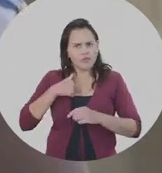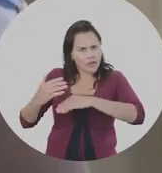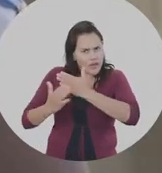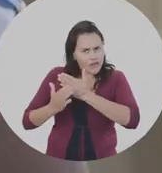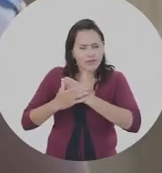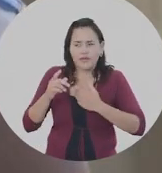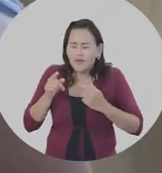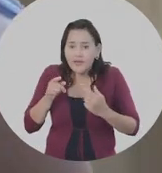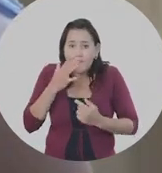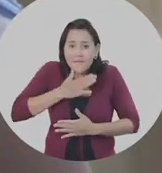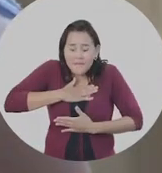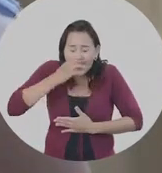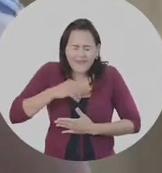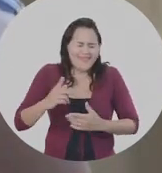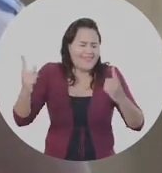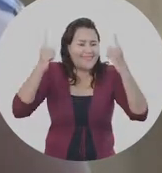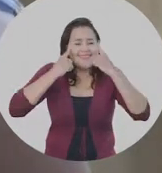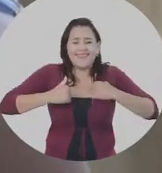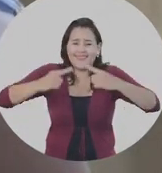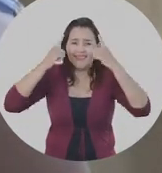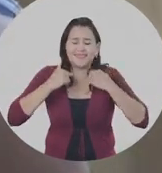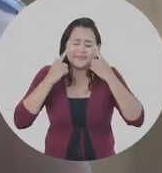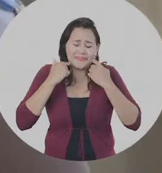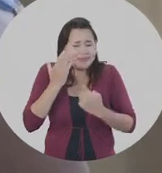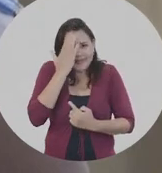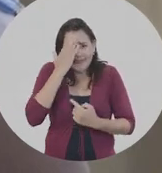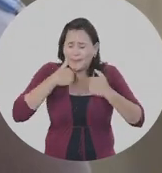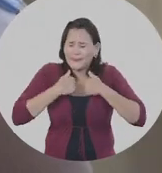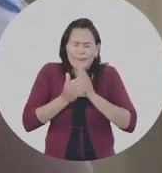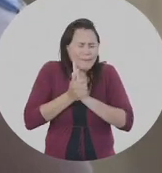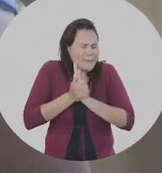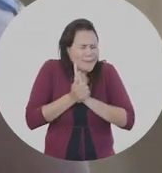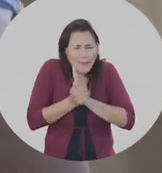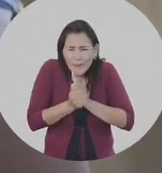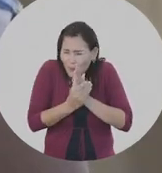llorar porque nosotros